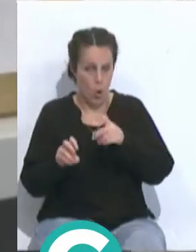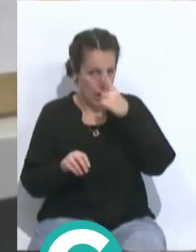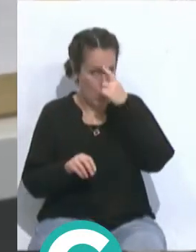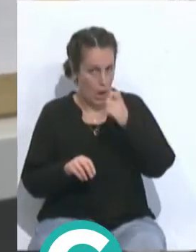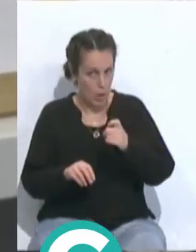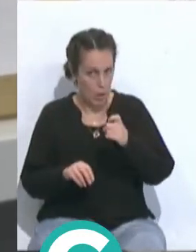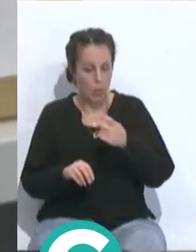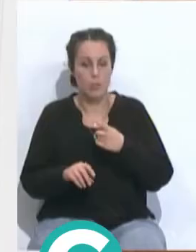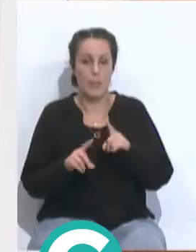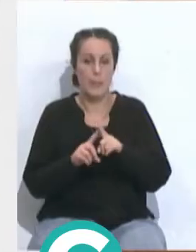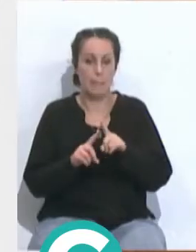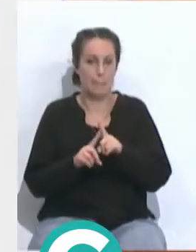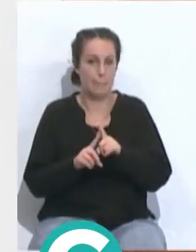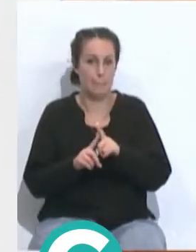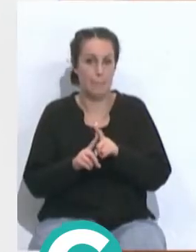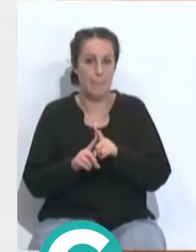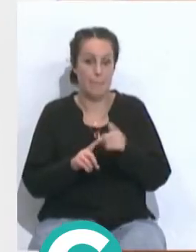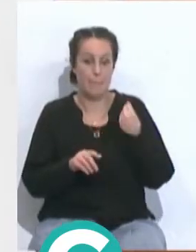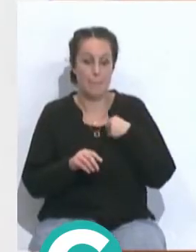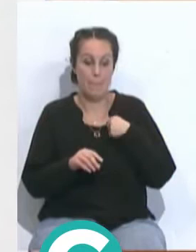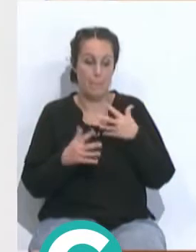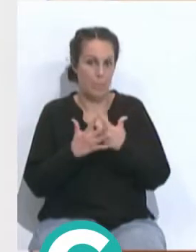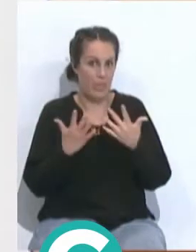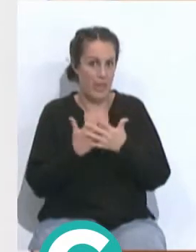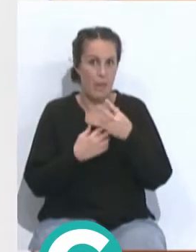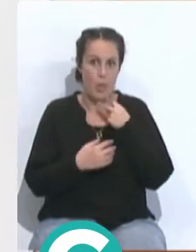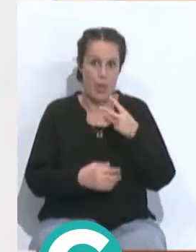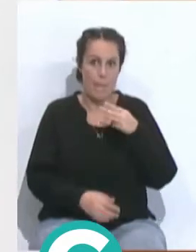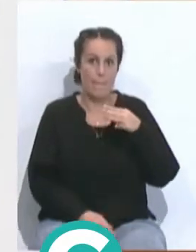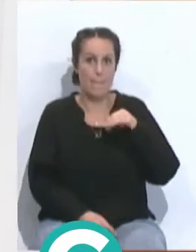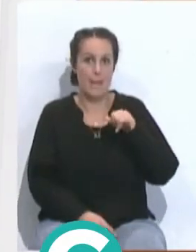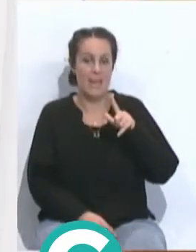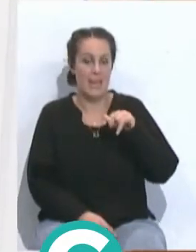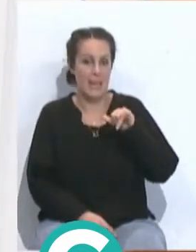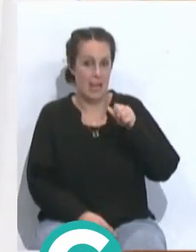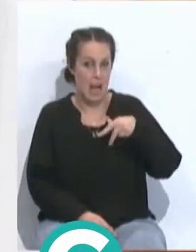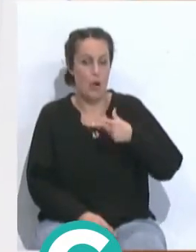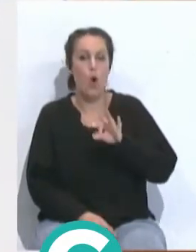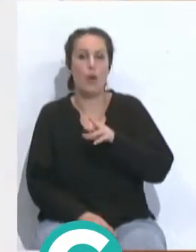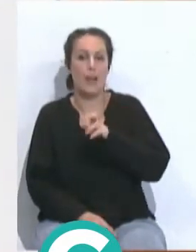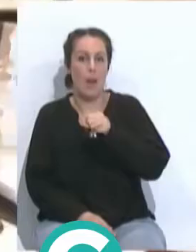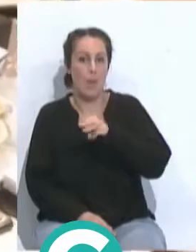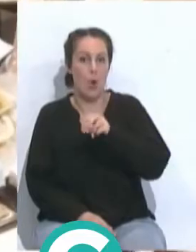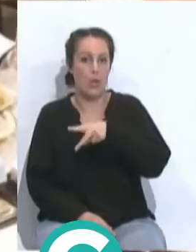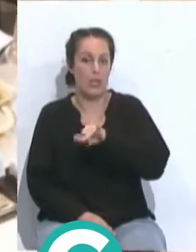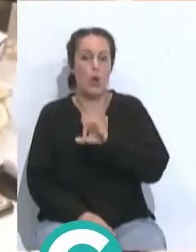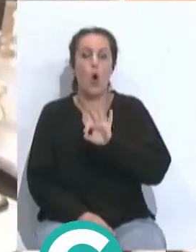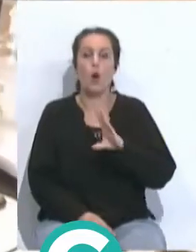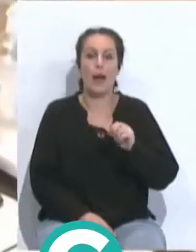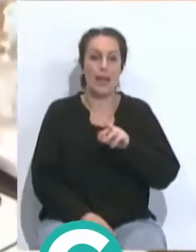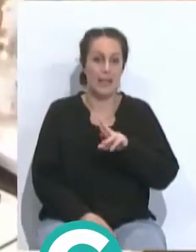recuerdo, ese Dream Team que ha realizado con voces como la de Emiliano Neto, como la de Ramoni, como